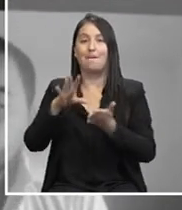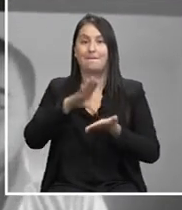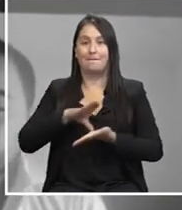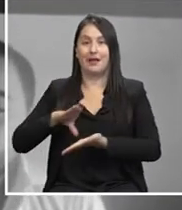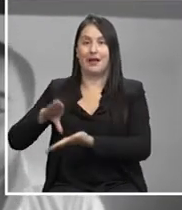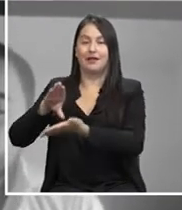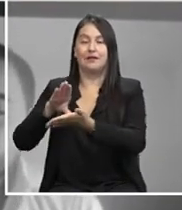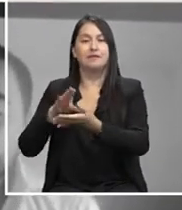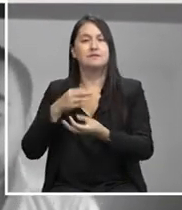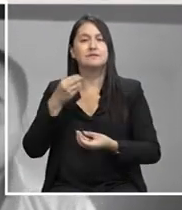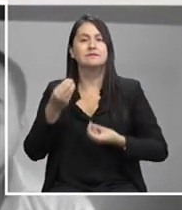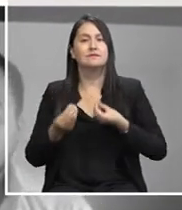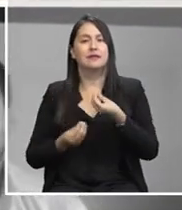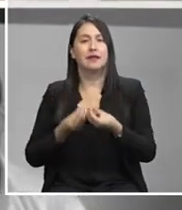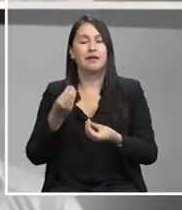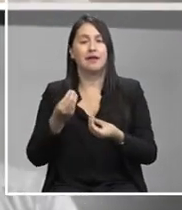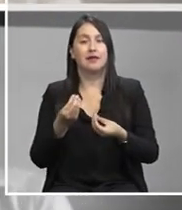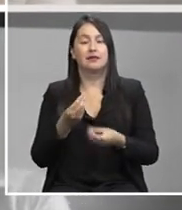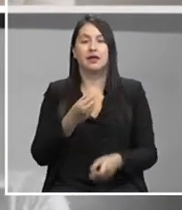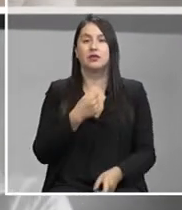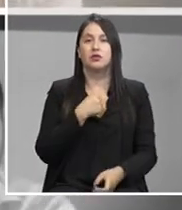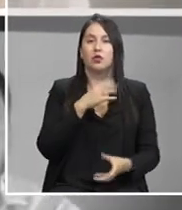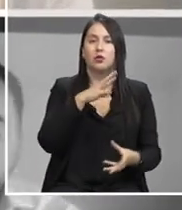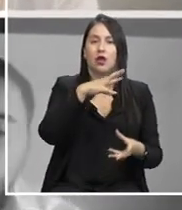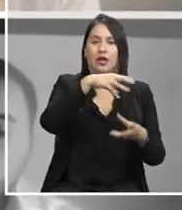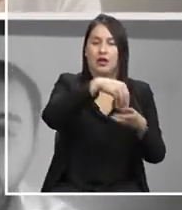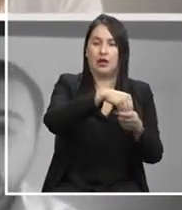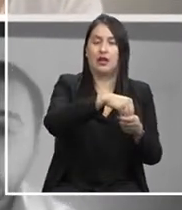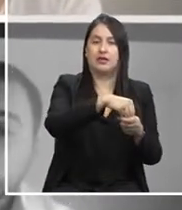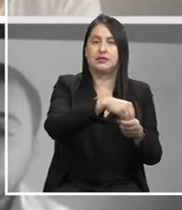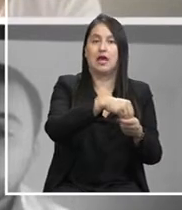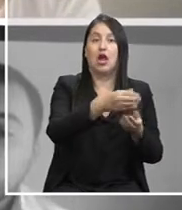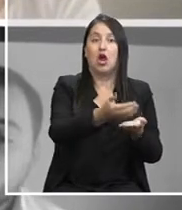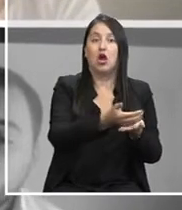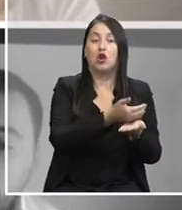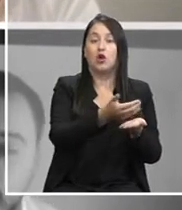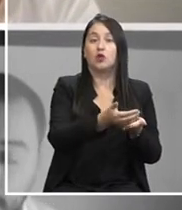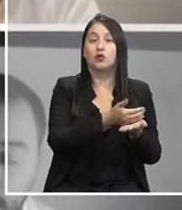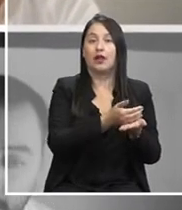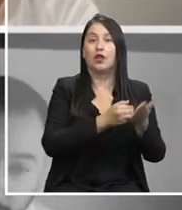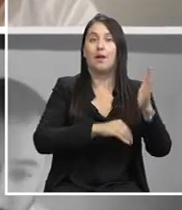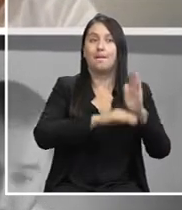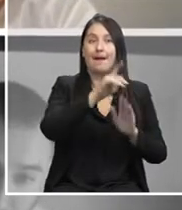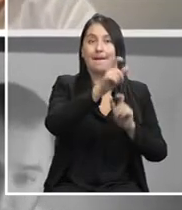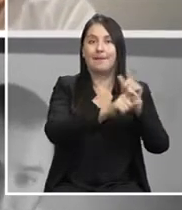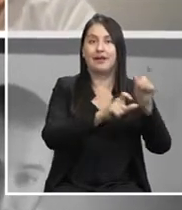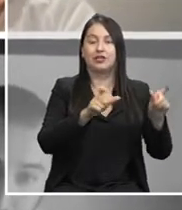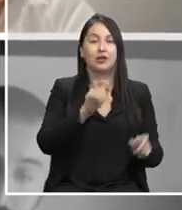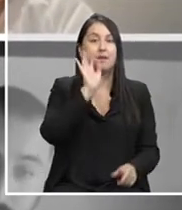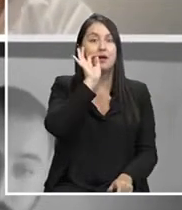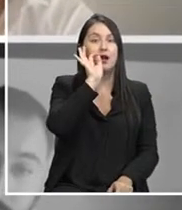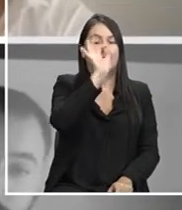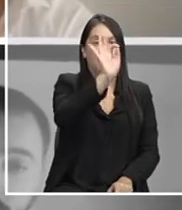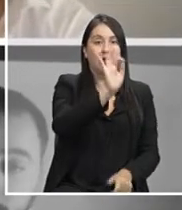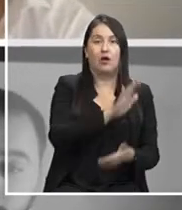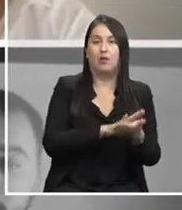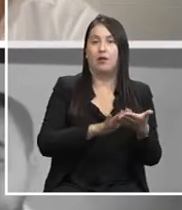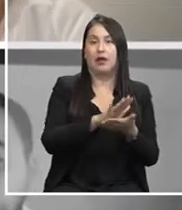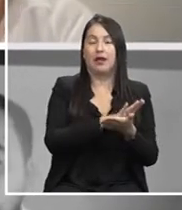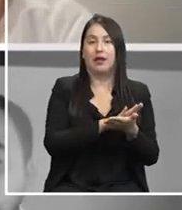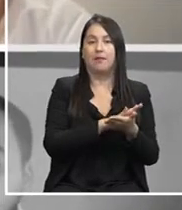¿qué es lo que pasa? Si es que uno empieza a incluir los ingresos de las personas más ricas, ¿cierto? Por ejemplo, que los registros